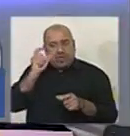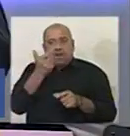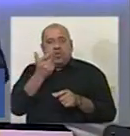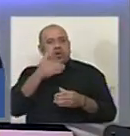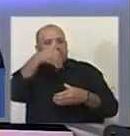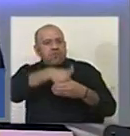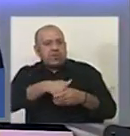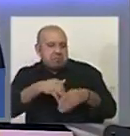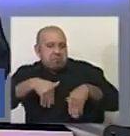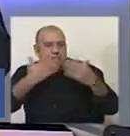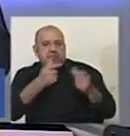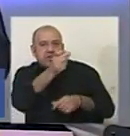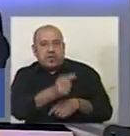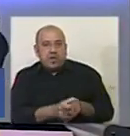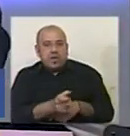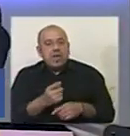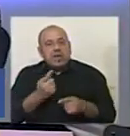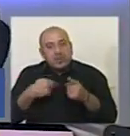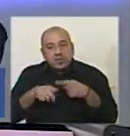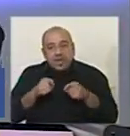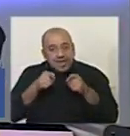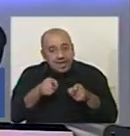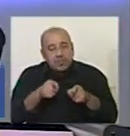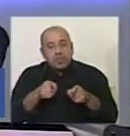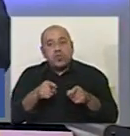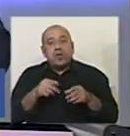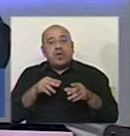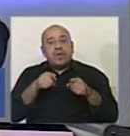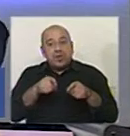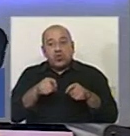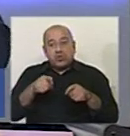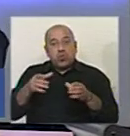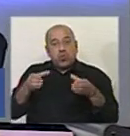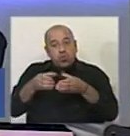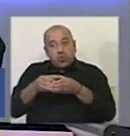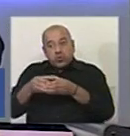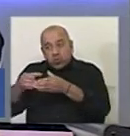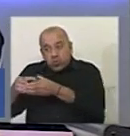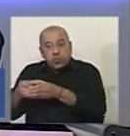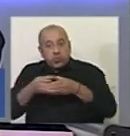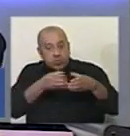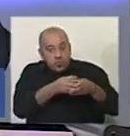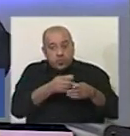inmediatamente, obviamente, estos mismos sectores que se sienten